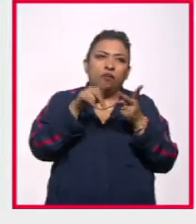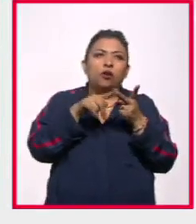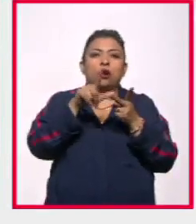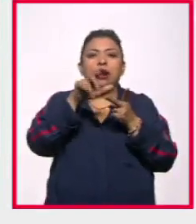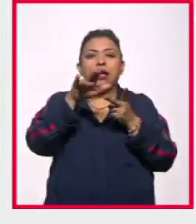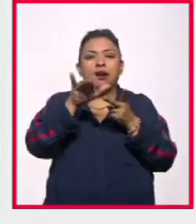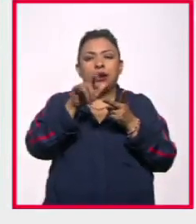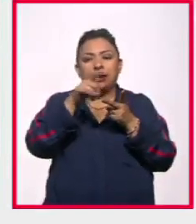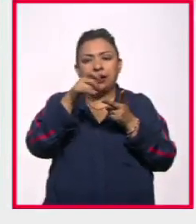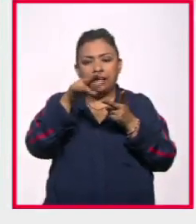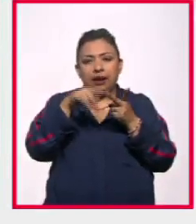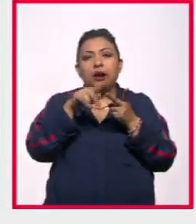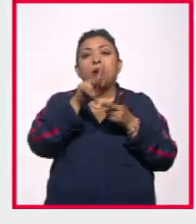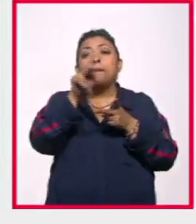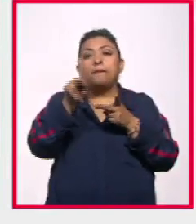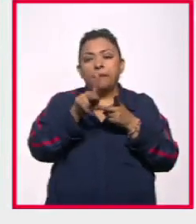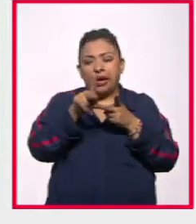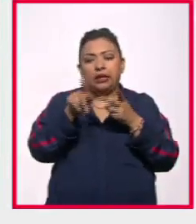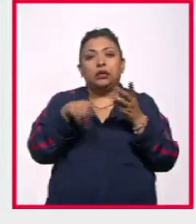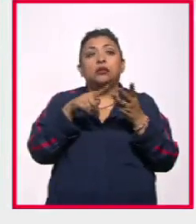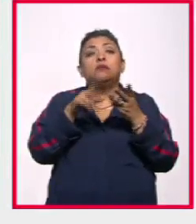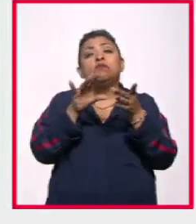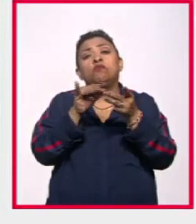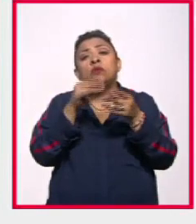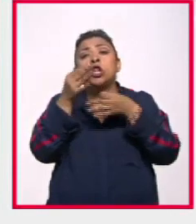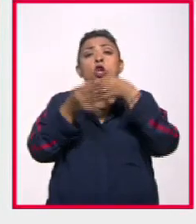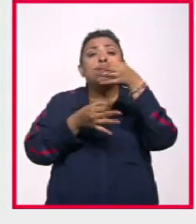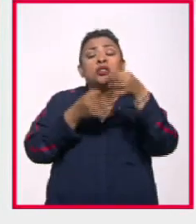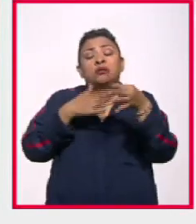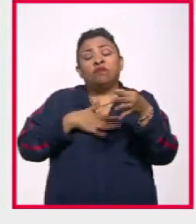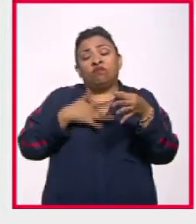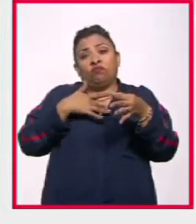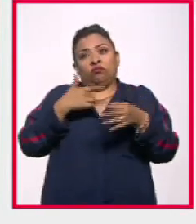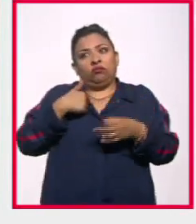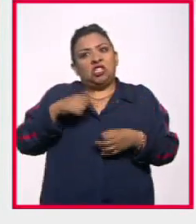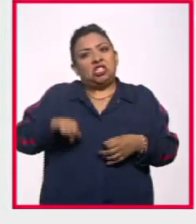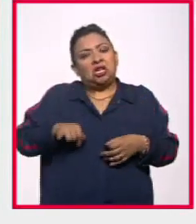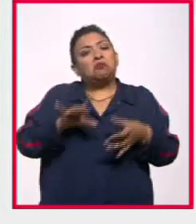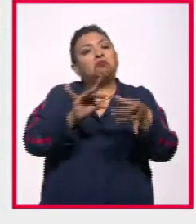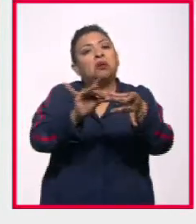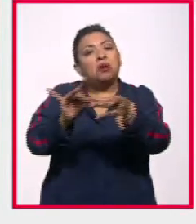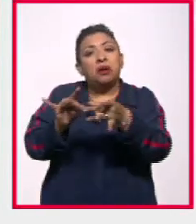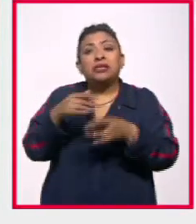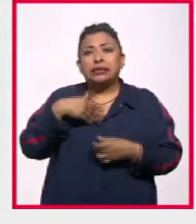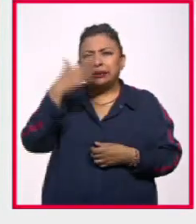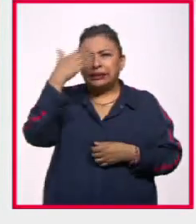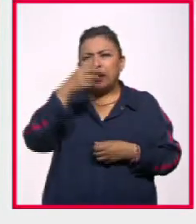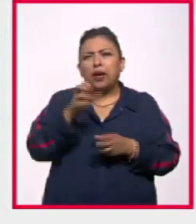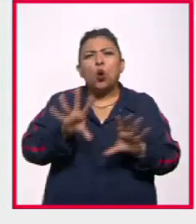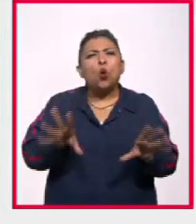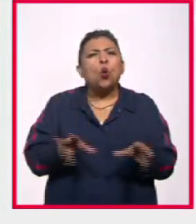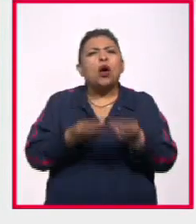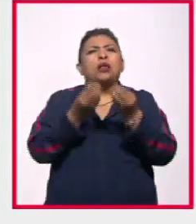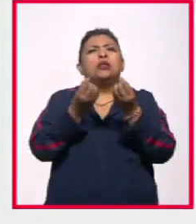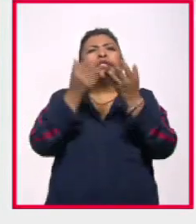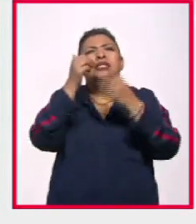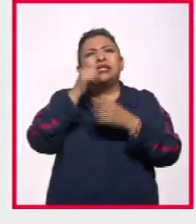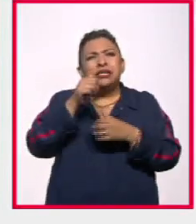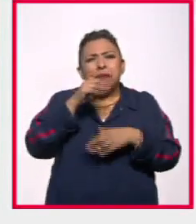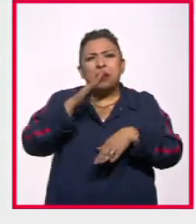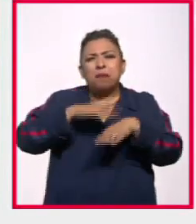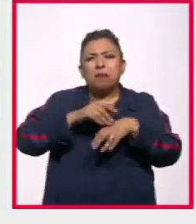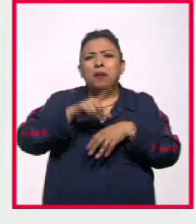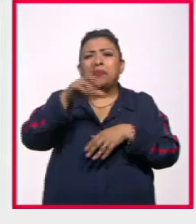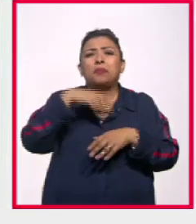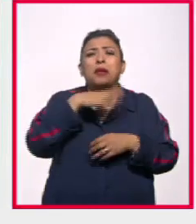Leila Guerriero en El País. Comenta las noticias que considera de tu interés y se sabe el inventario siempre creciente de